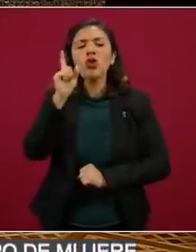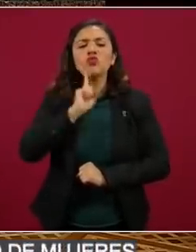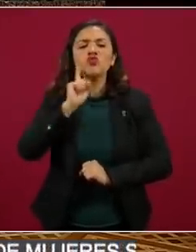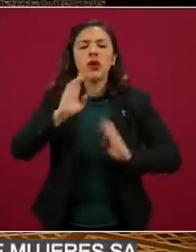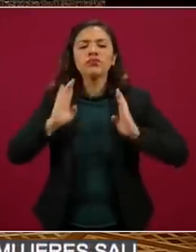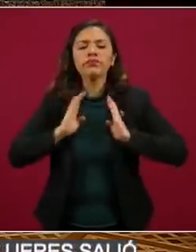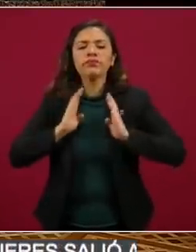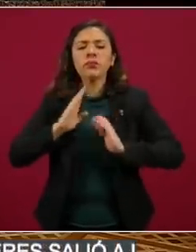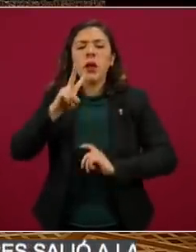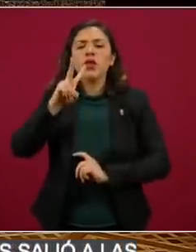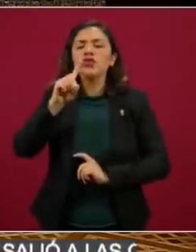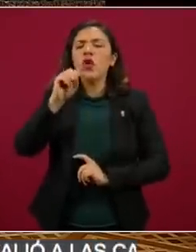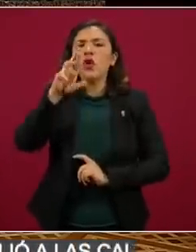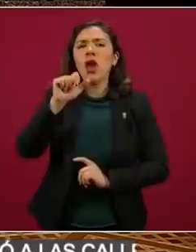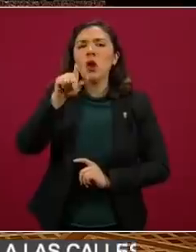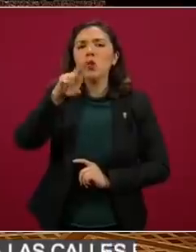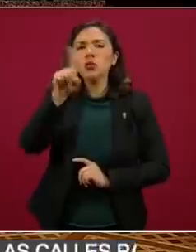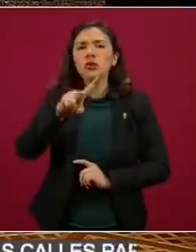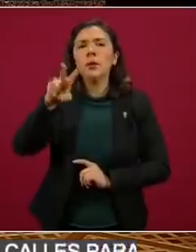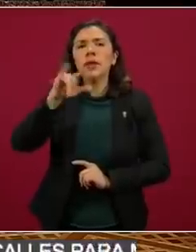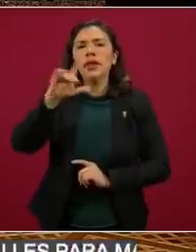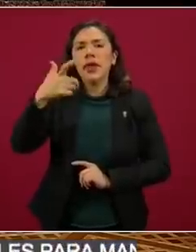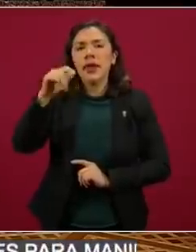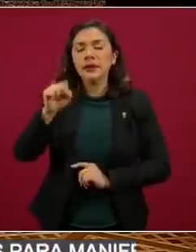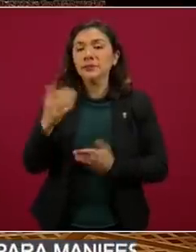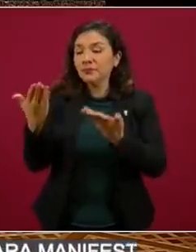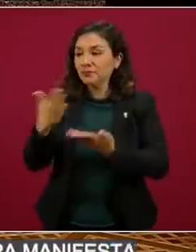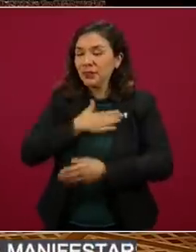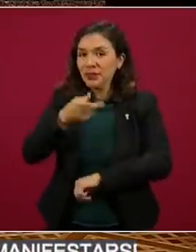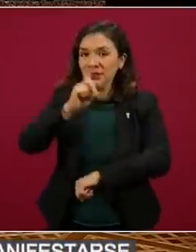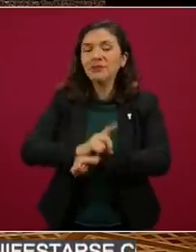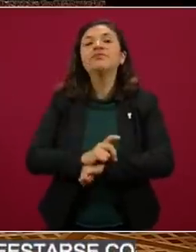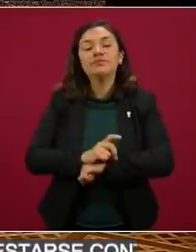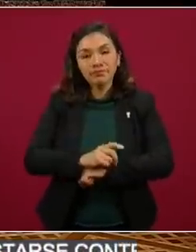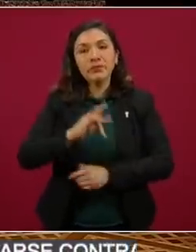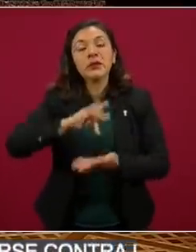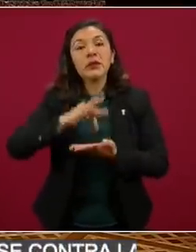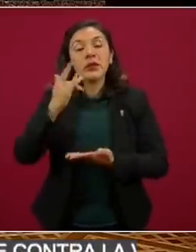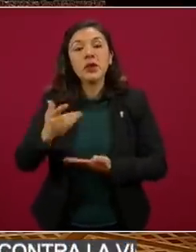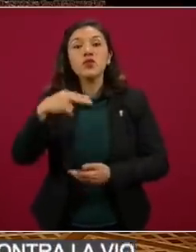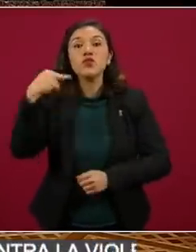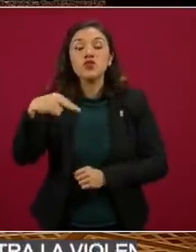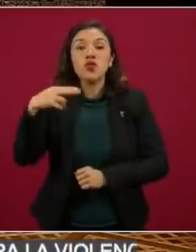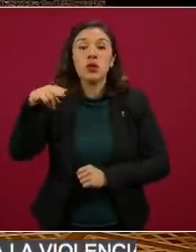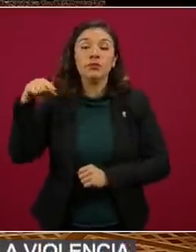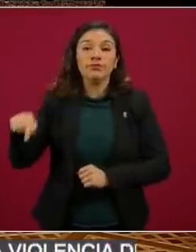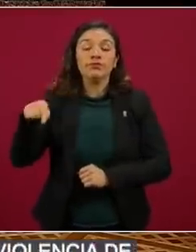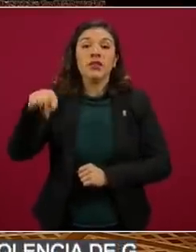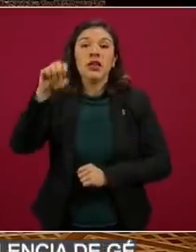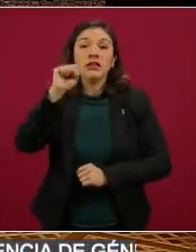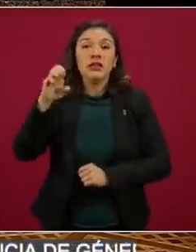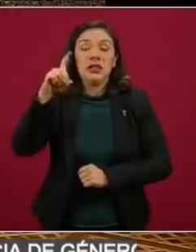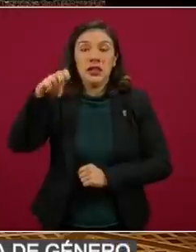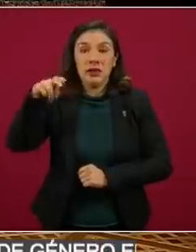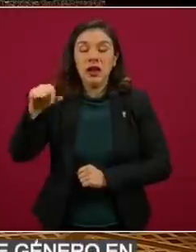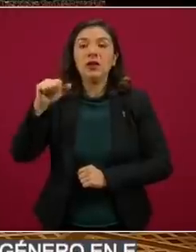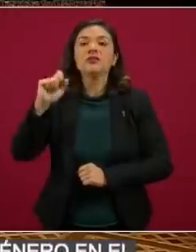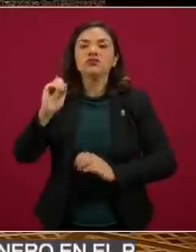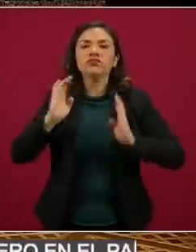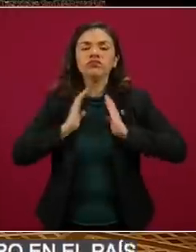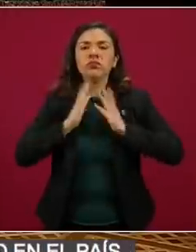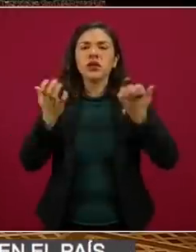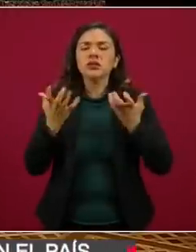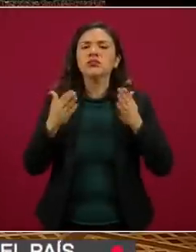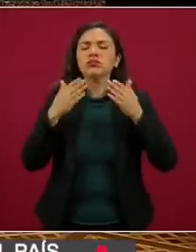villegas tapia mi capitán gracias mi general a nombre de la secretaría de marina-armada de méxico quien festeja a sus 80 años de